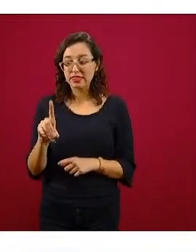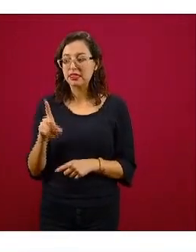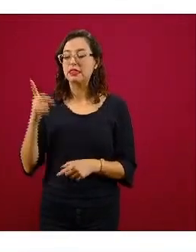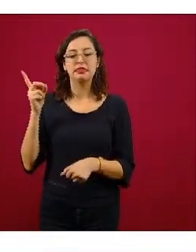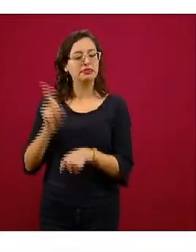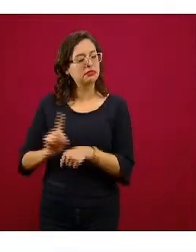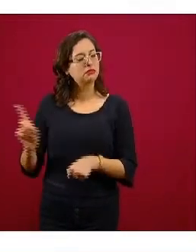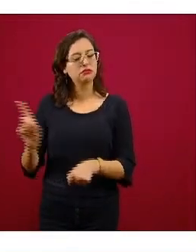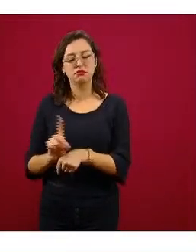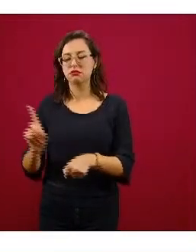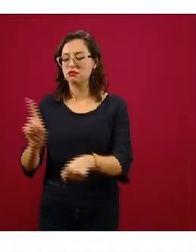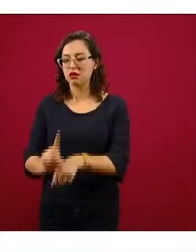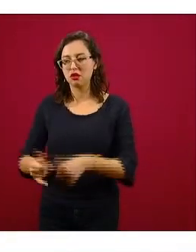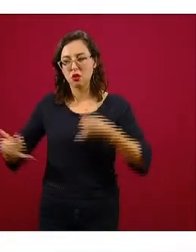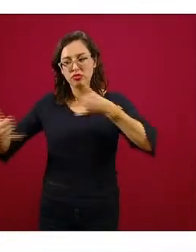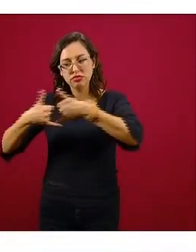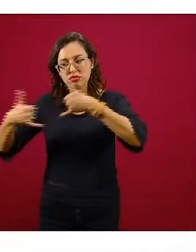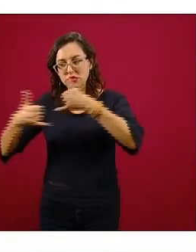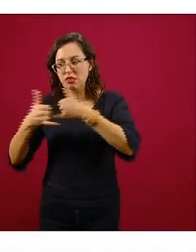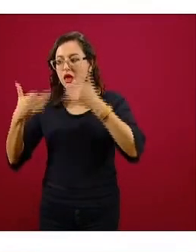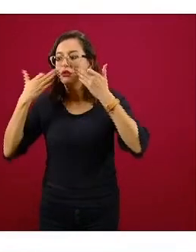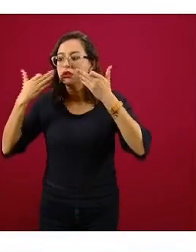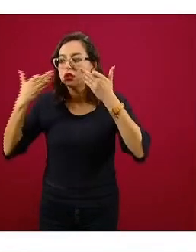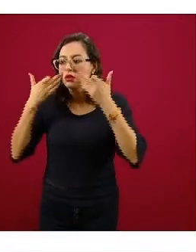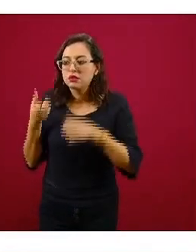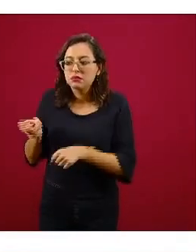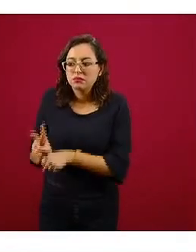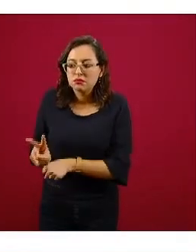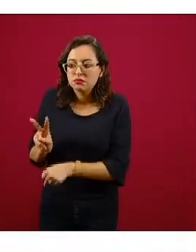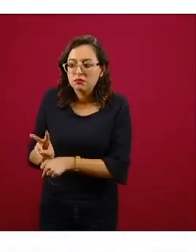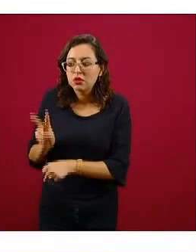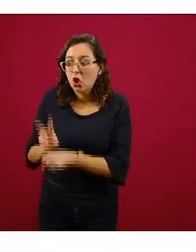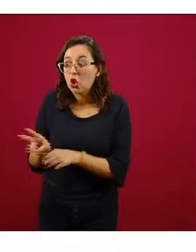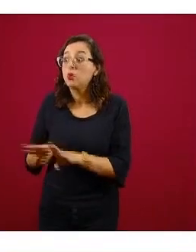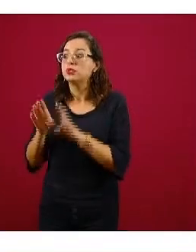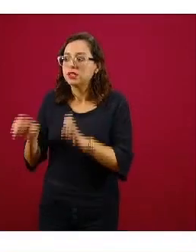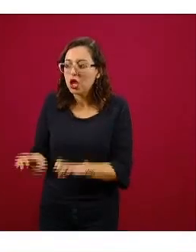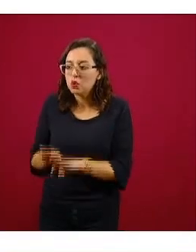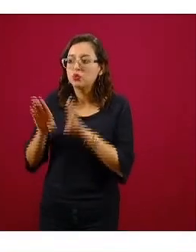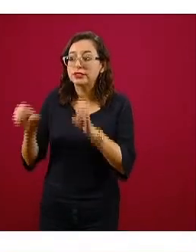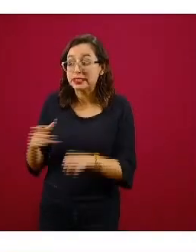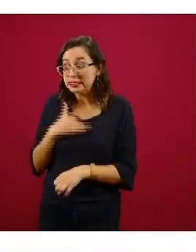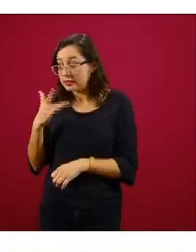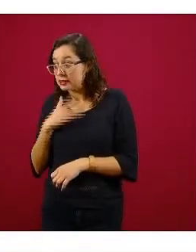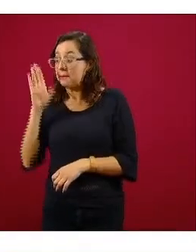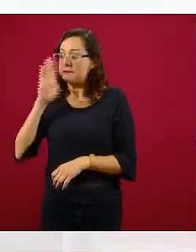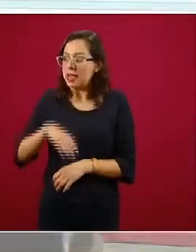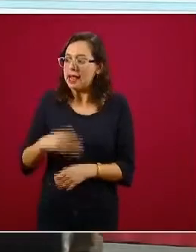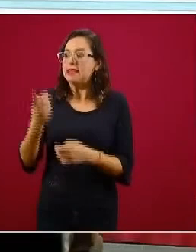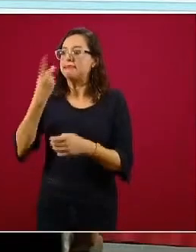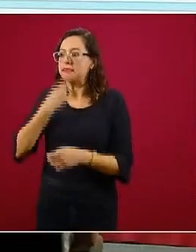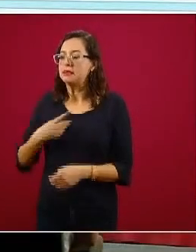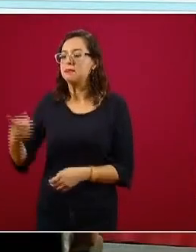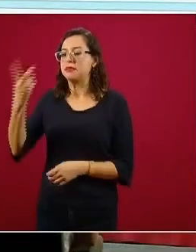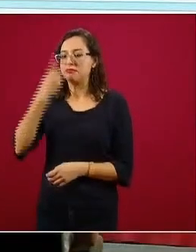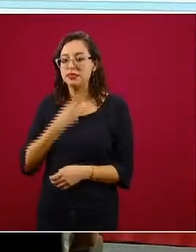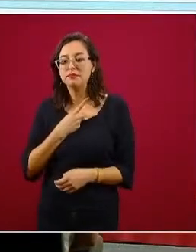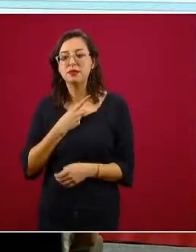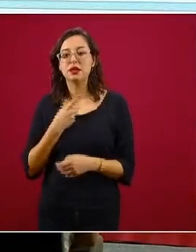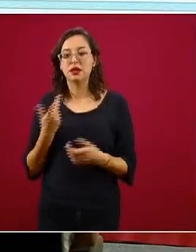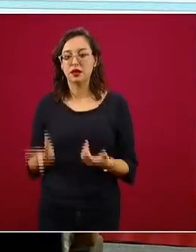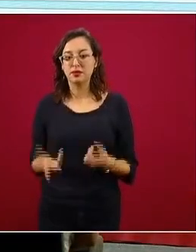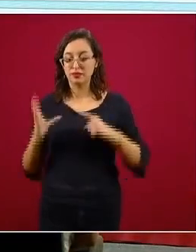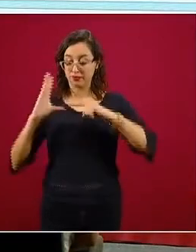sea telefónico, presencial, pero que de manera diaria podamos decir cómo está usted, tiene estos problemas, el hacer acceso